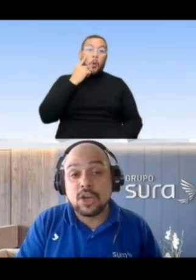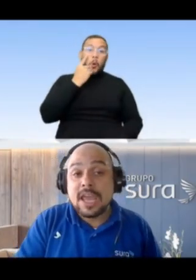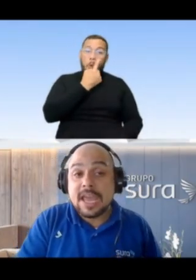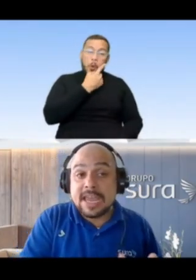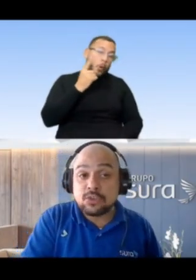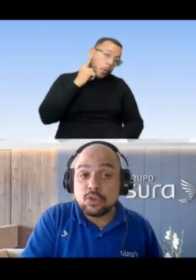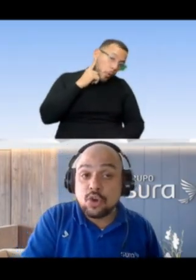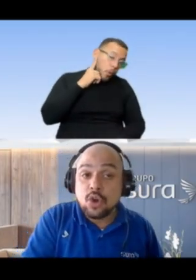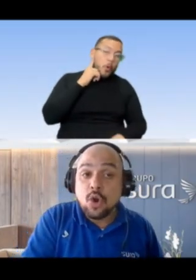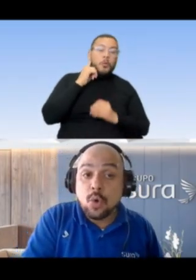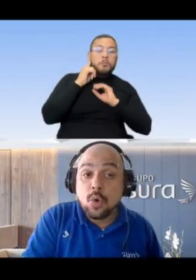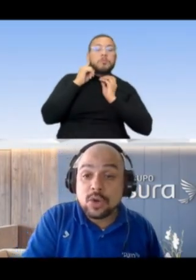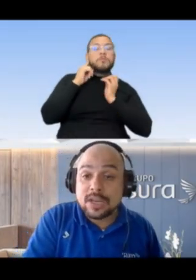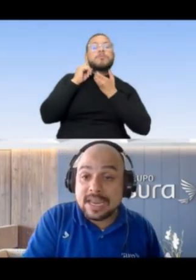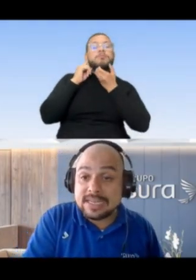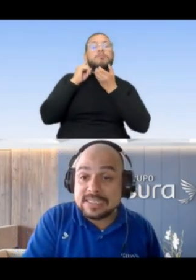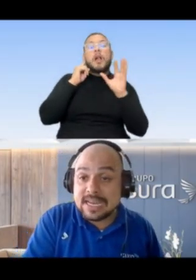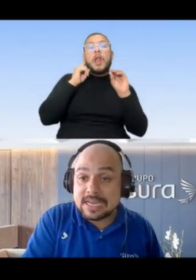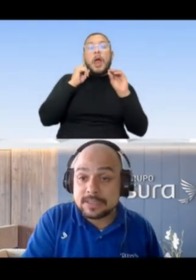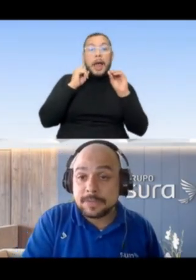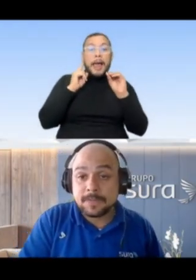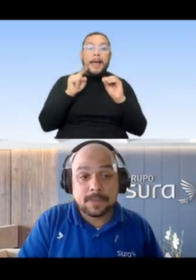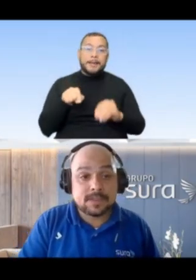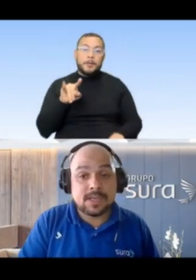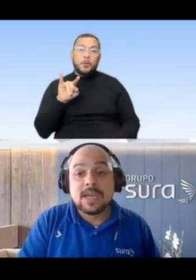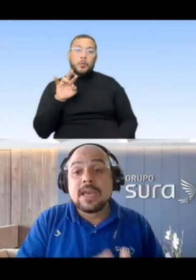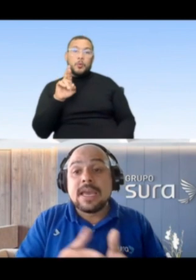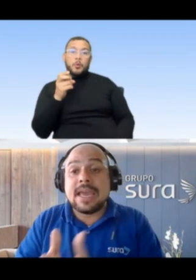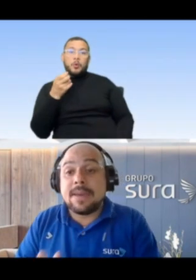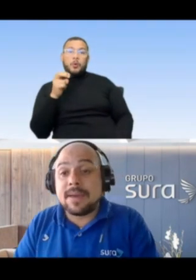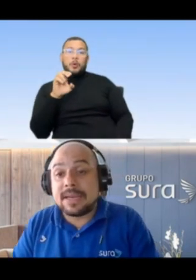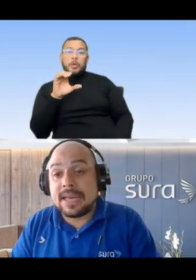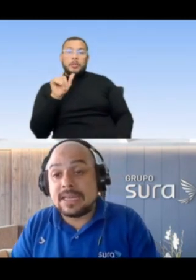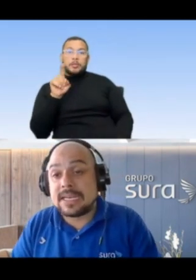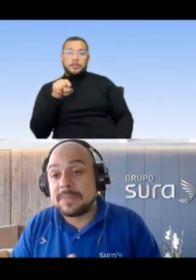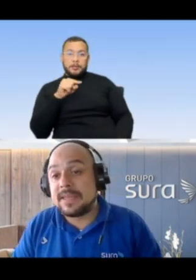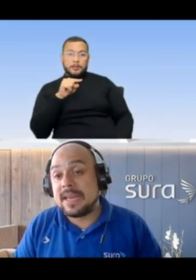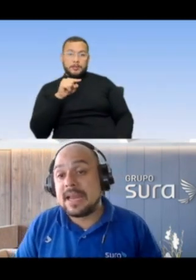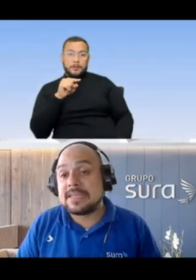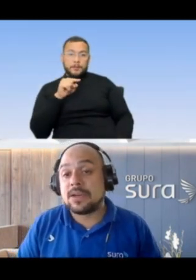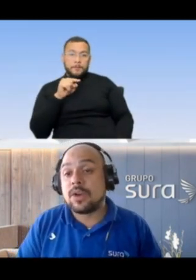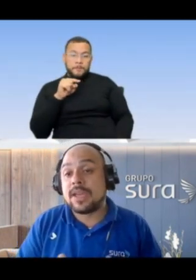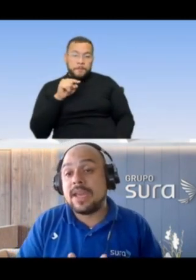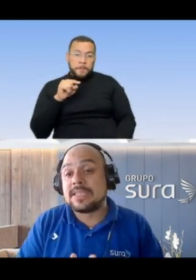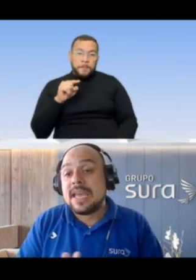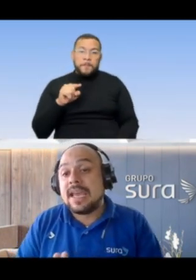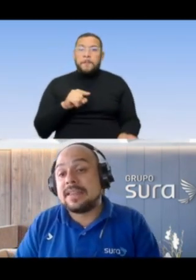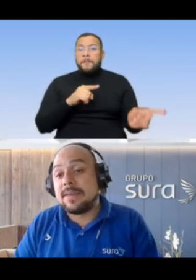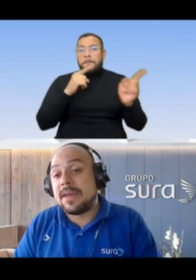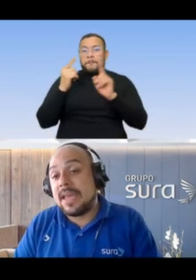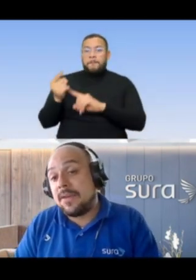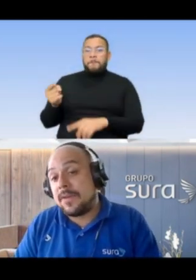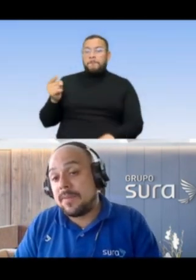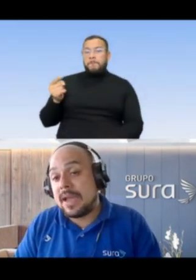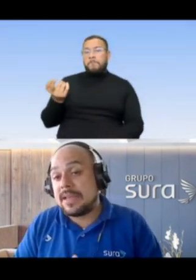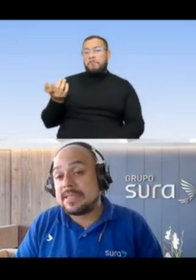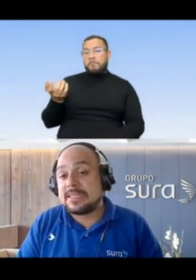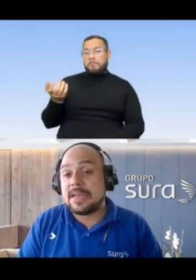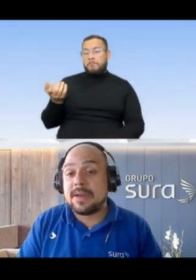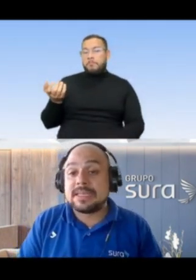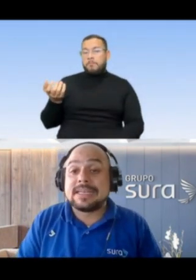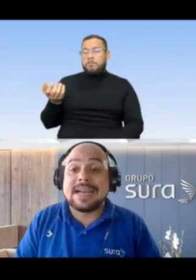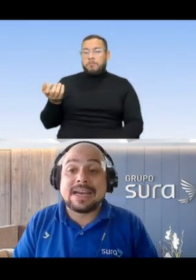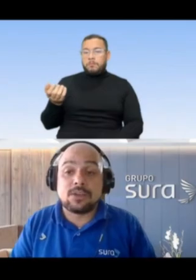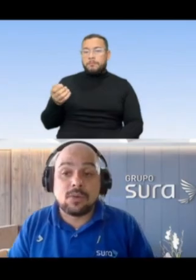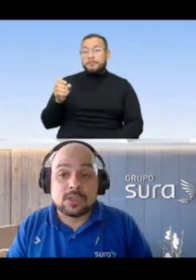problemas de fonación. Estos son urgencias, ¿sí? Emergencias vendrían a ser lo que es el tema de enfermedades